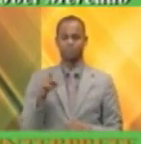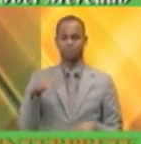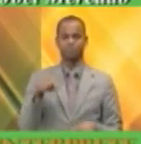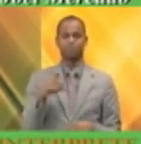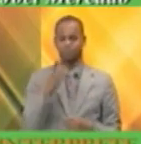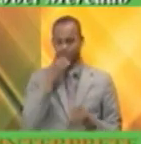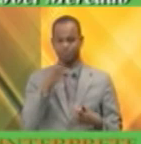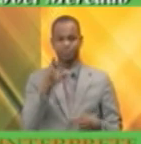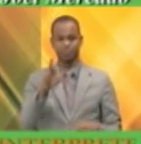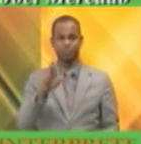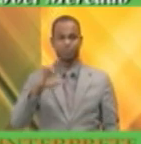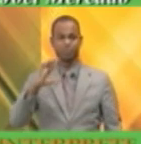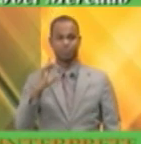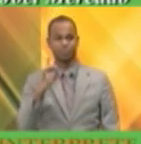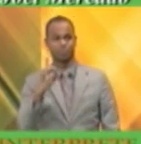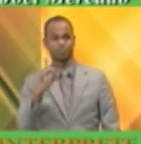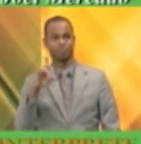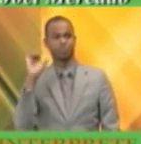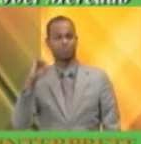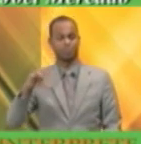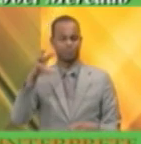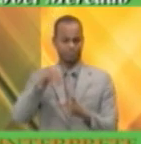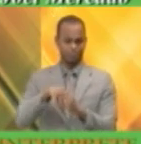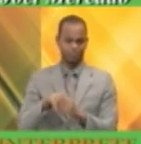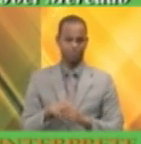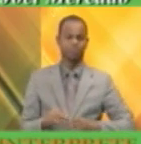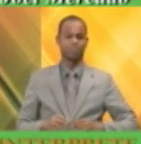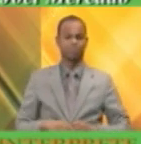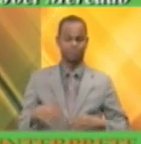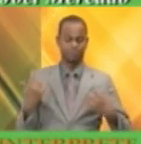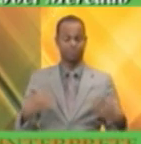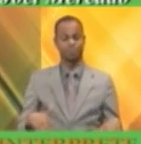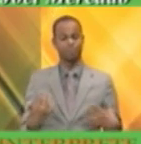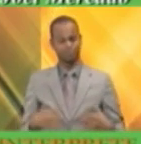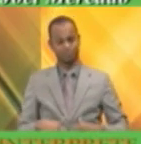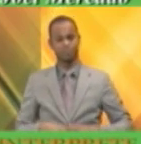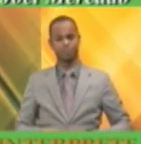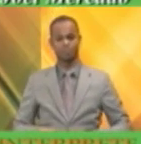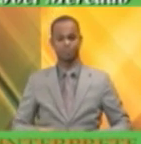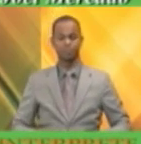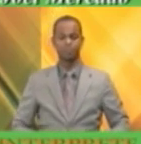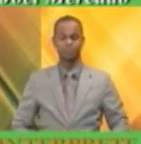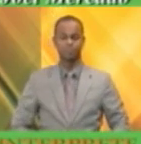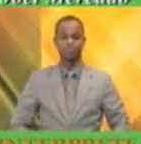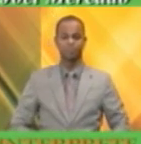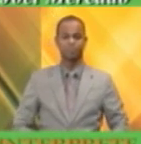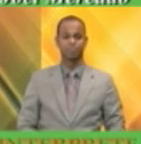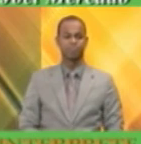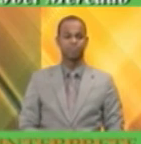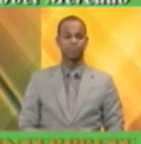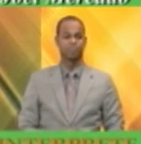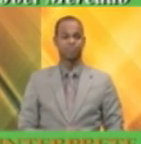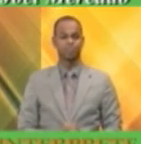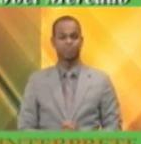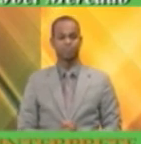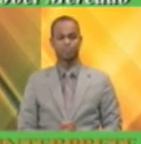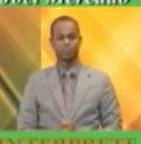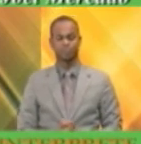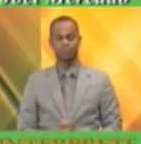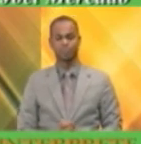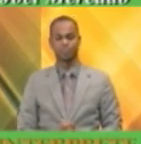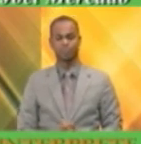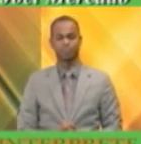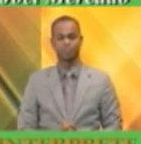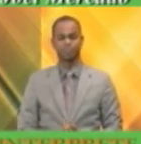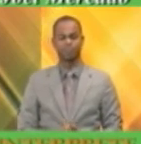ahí el que está en esa competencia, por cierto. Adelante, Eladio. Sí, pues sí, esos